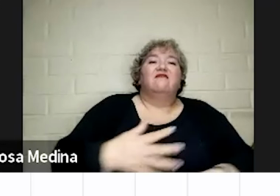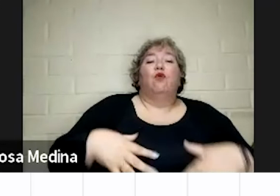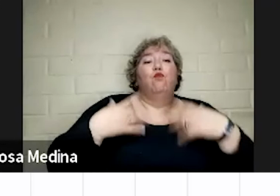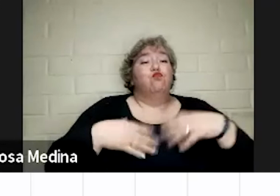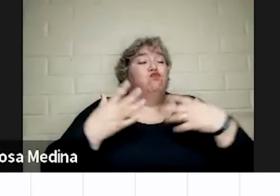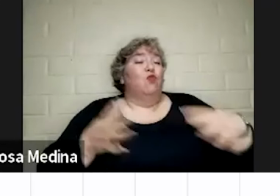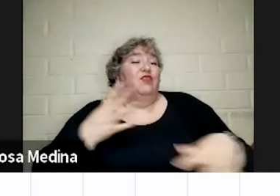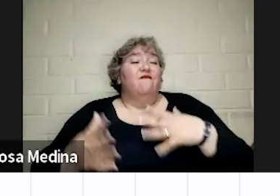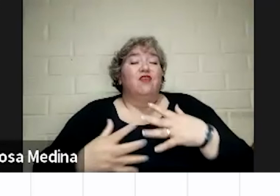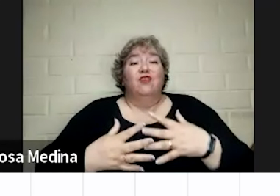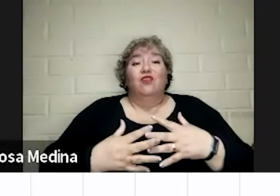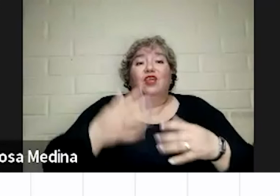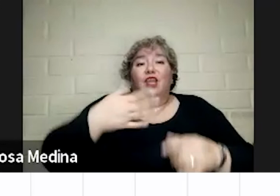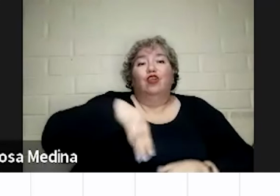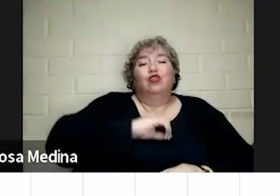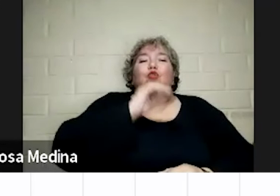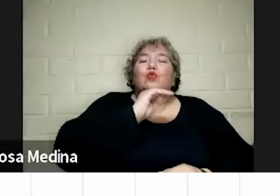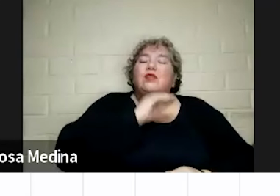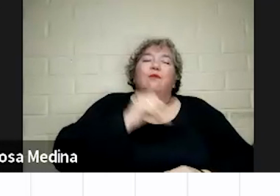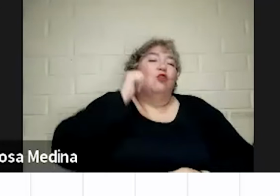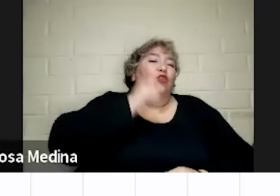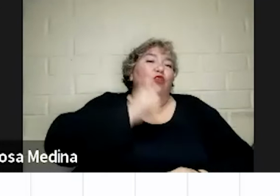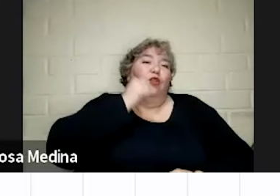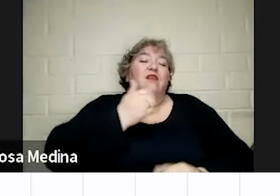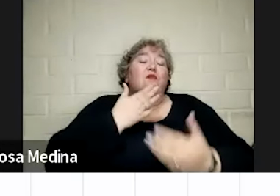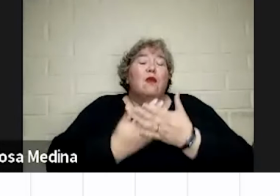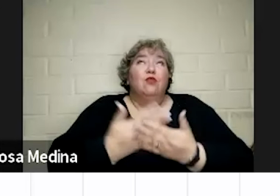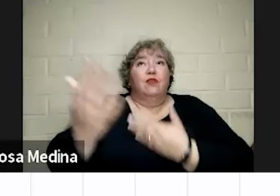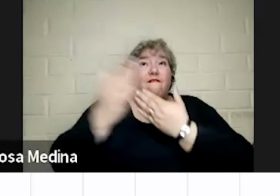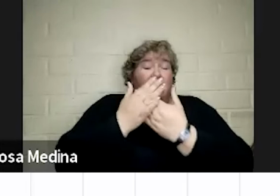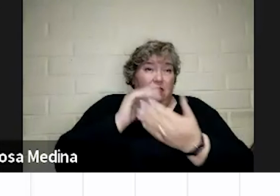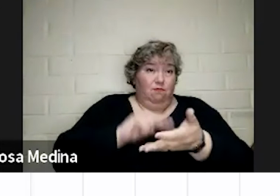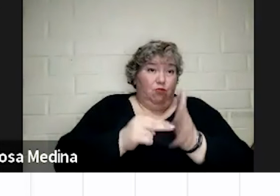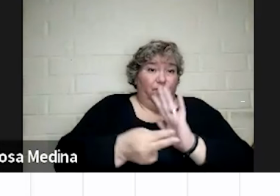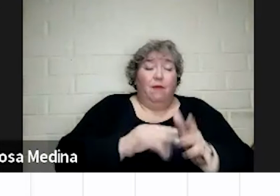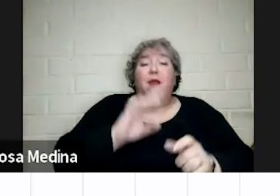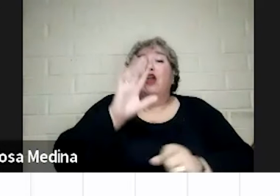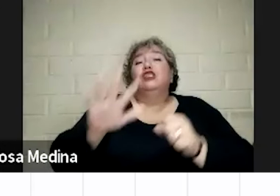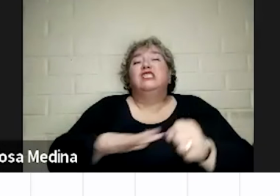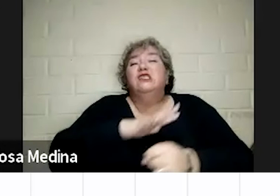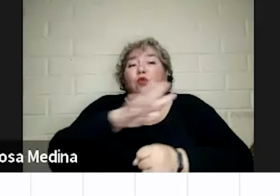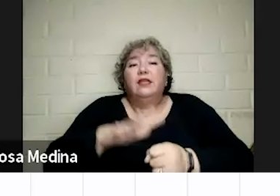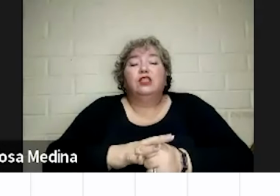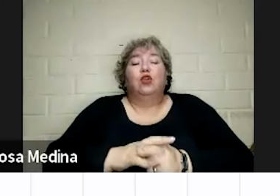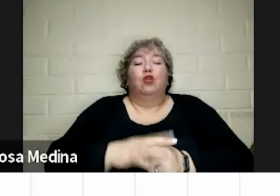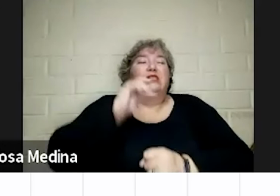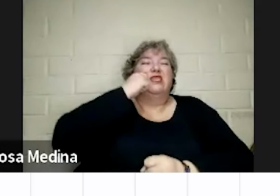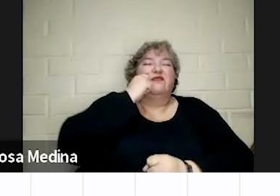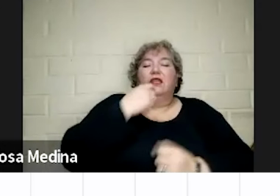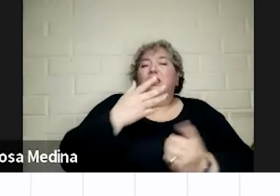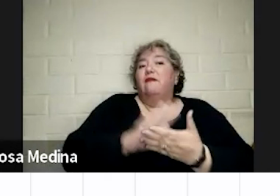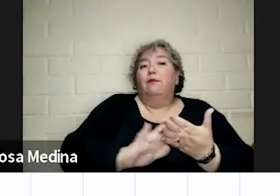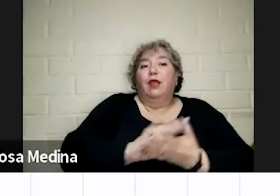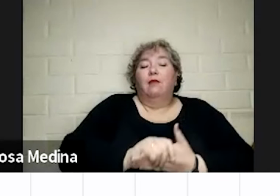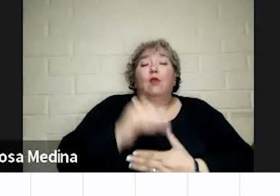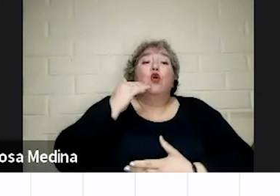que ocupamos en nuestra vida cotidiana cuando estamos frente a problemas o situaciones emocionalmente significativas. Por ejemplo, a un niño que en